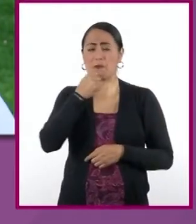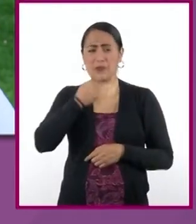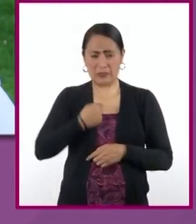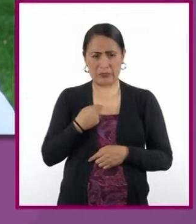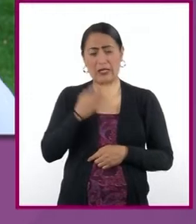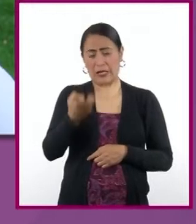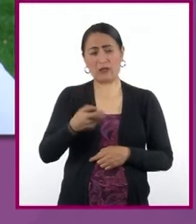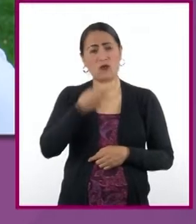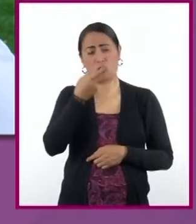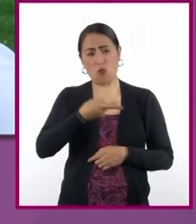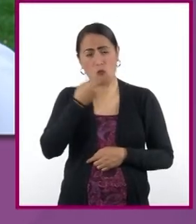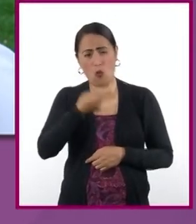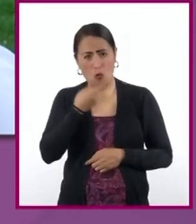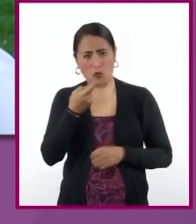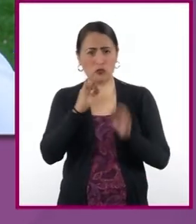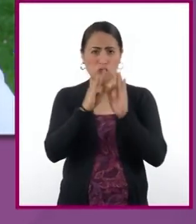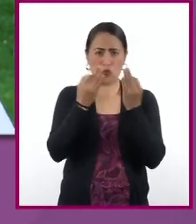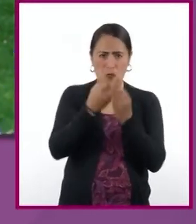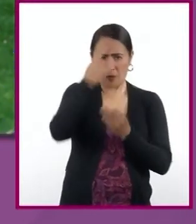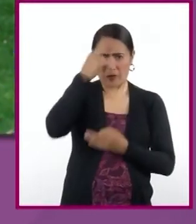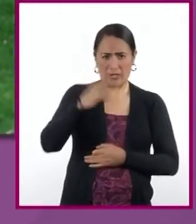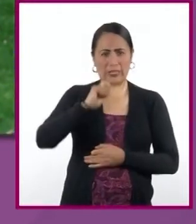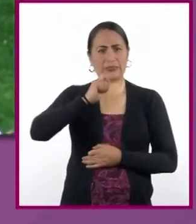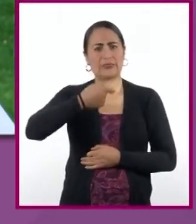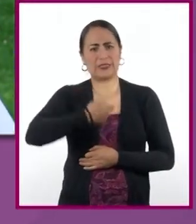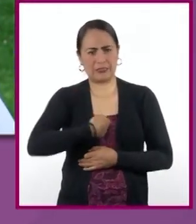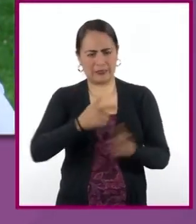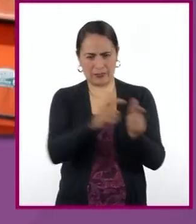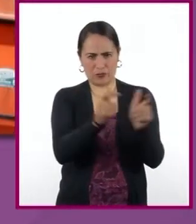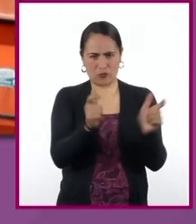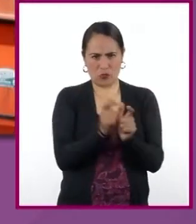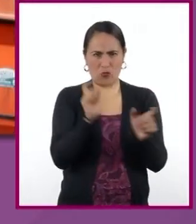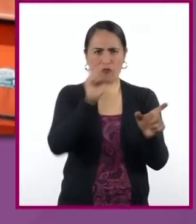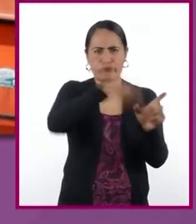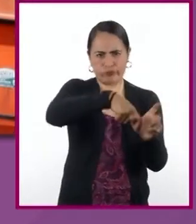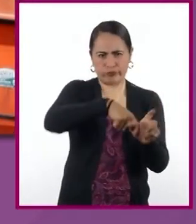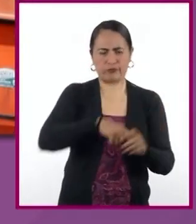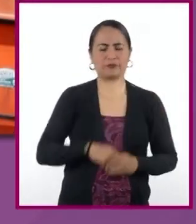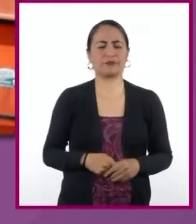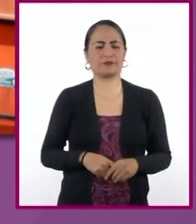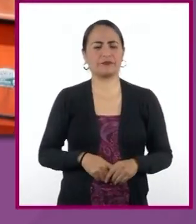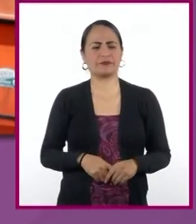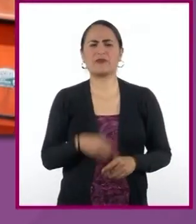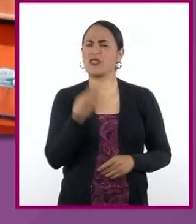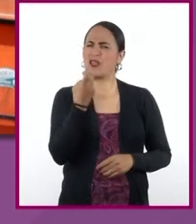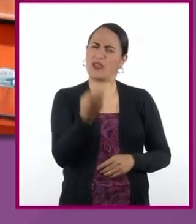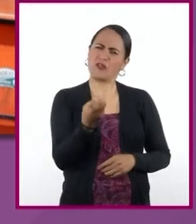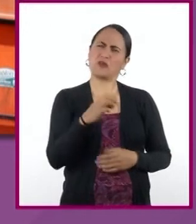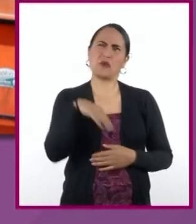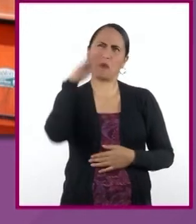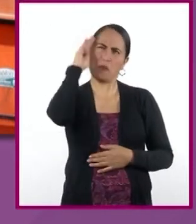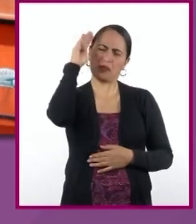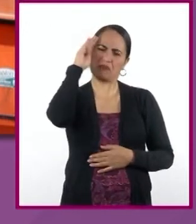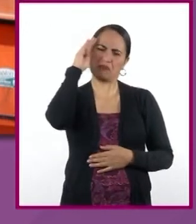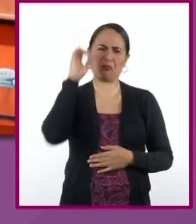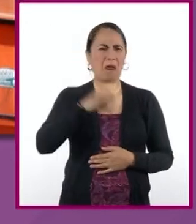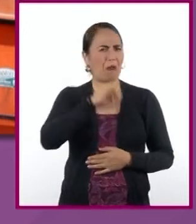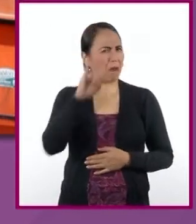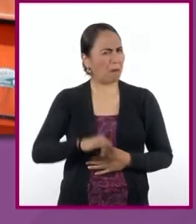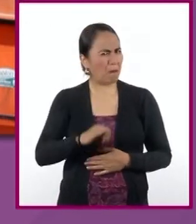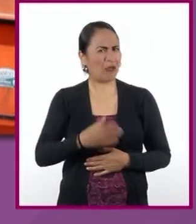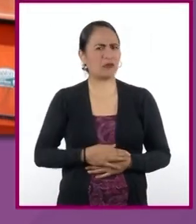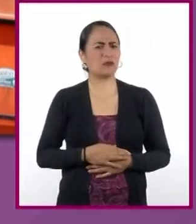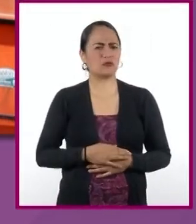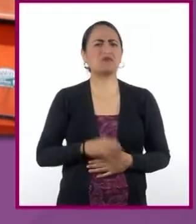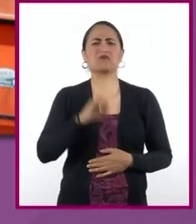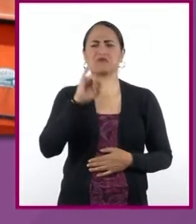identidad propia, pertenecer a un grupo y distinguirnos de otros. Nunca lo había visto de esa forma. Aunque ahora que lo dices,